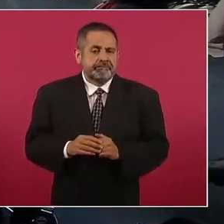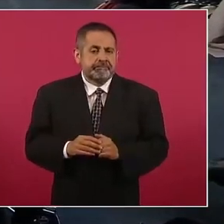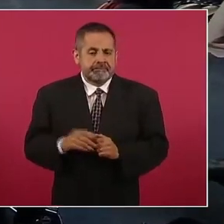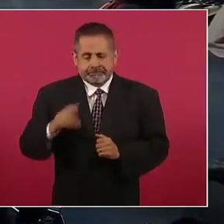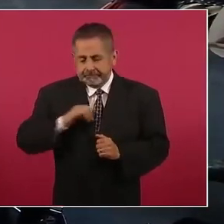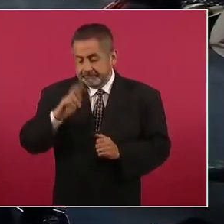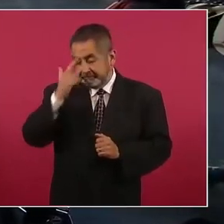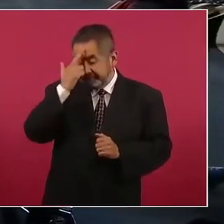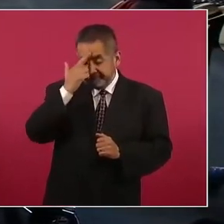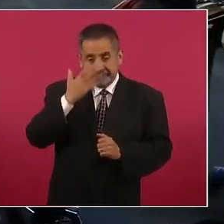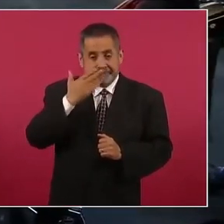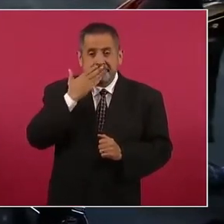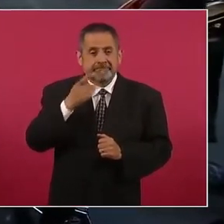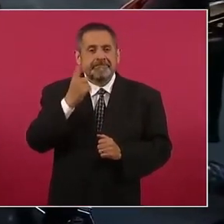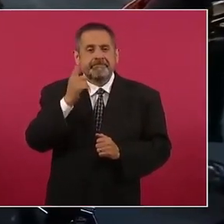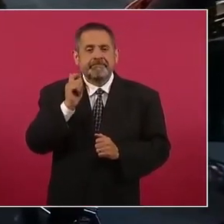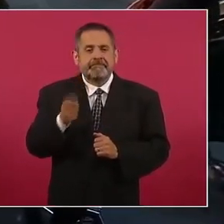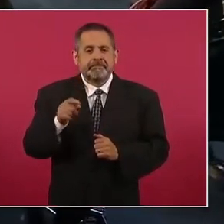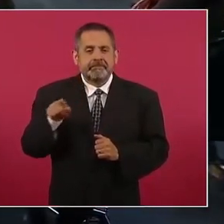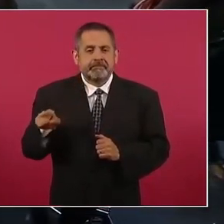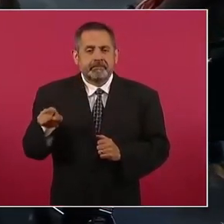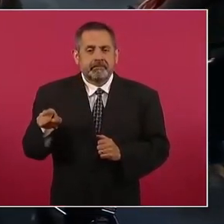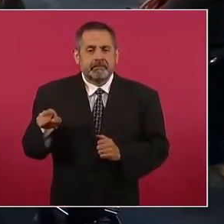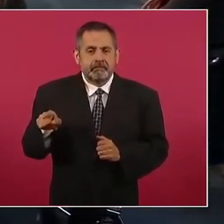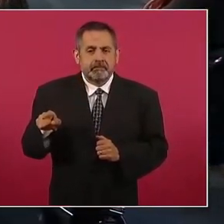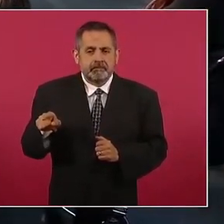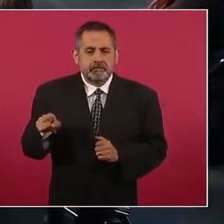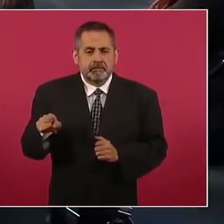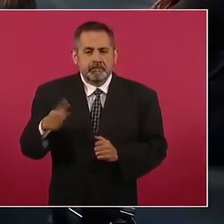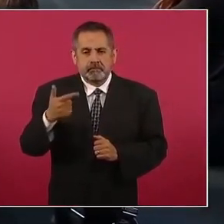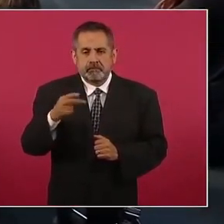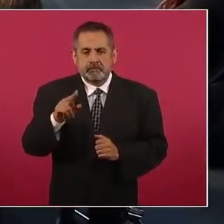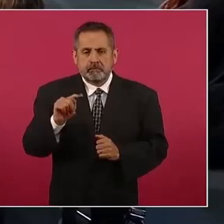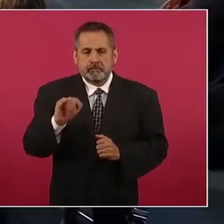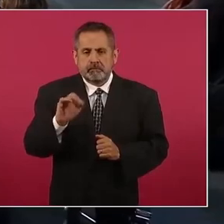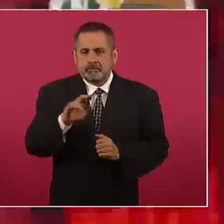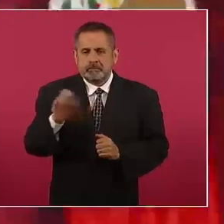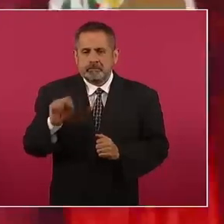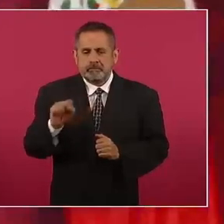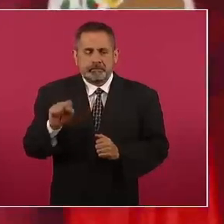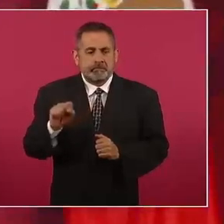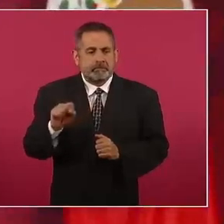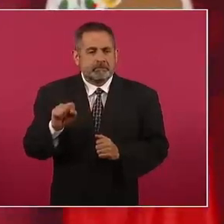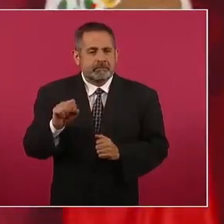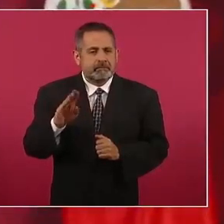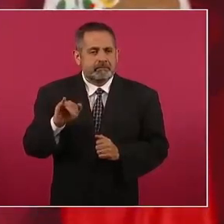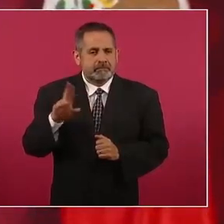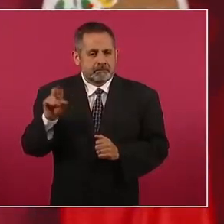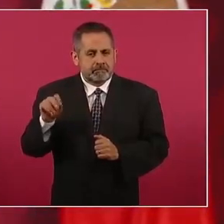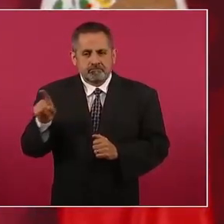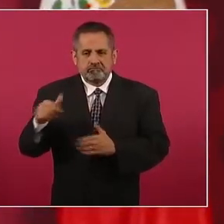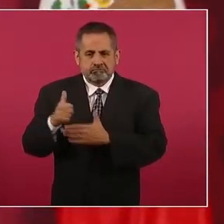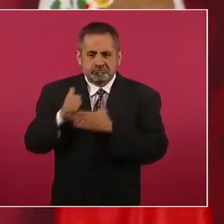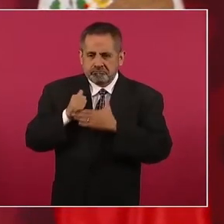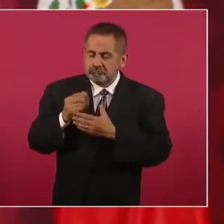me acuerdo mucho de Gutiérrez Vivó, que nos ayudó,